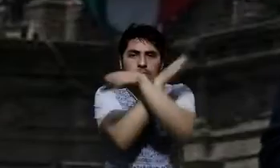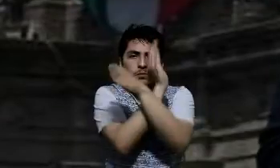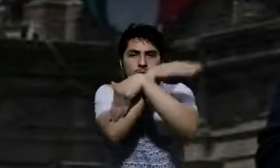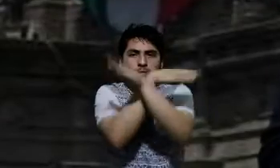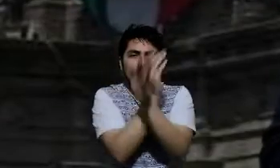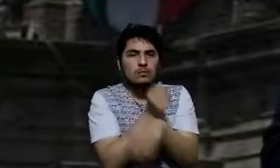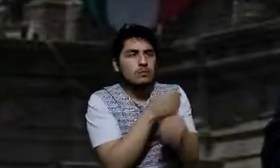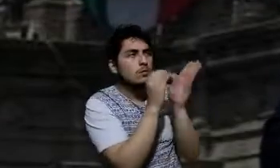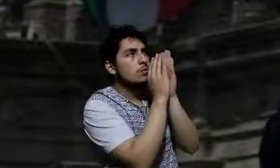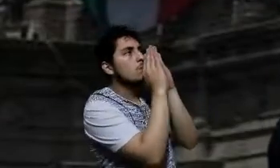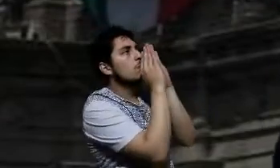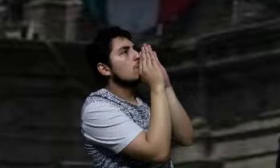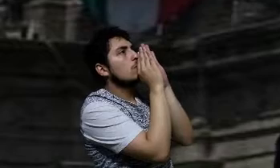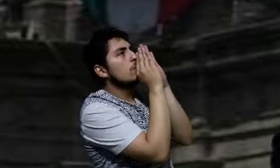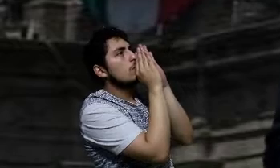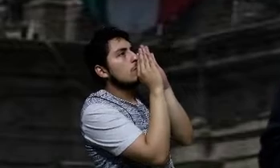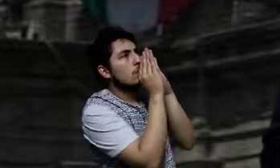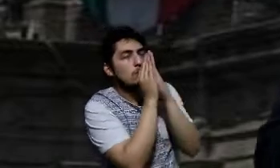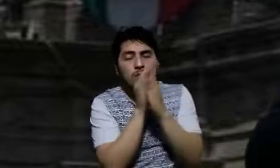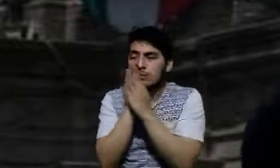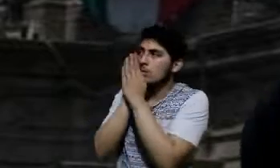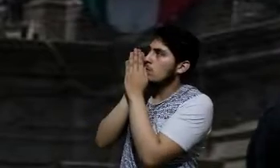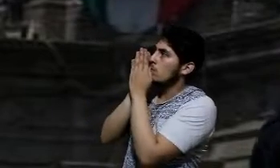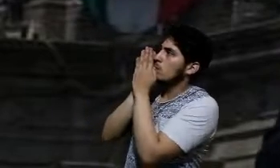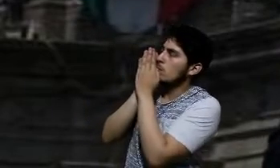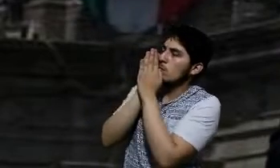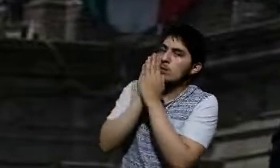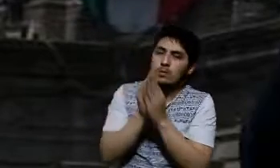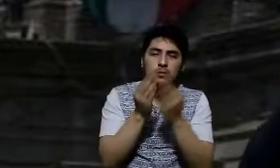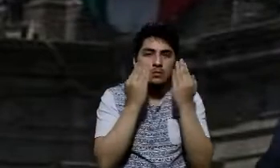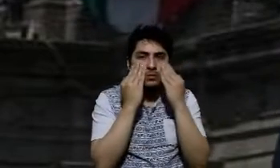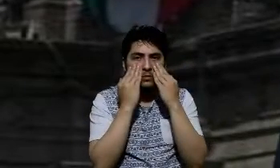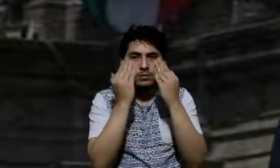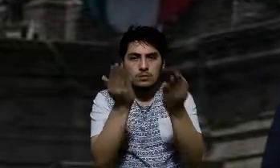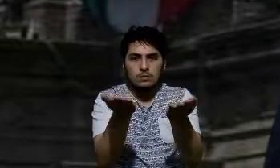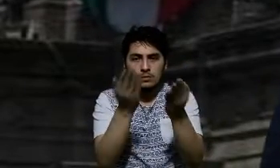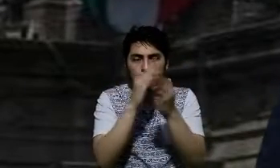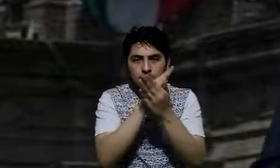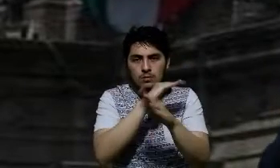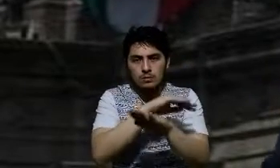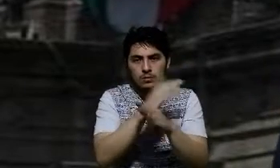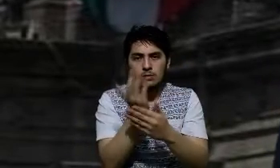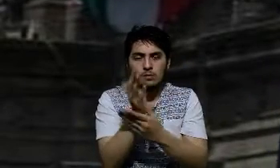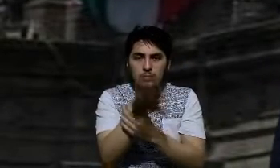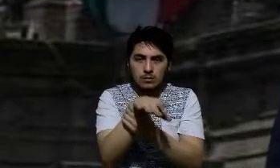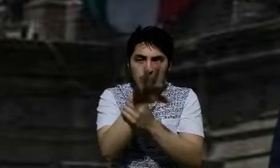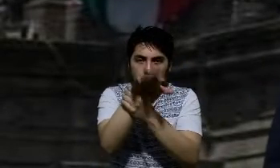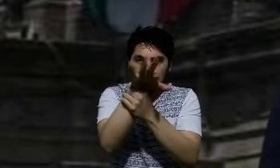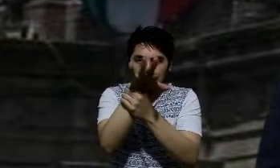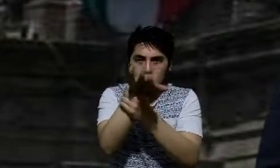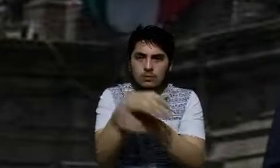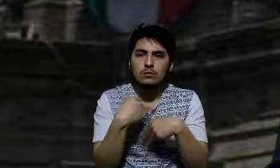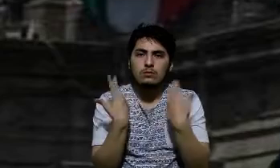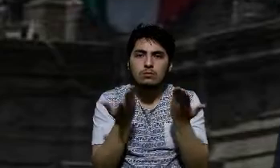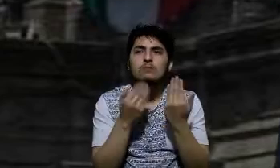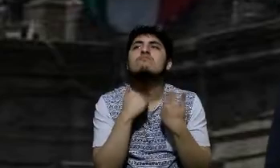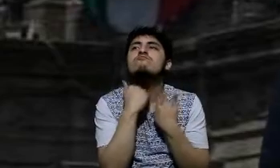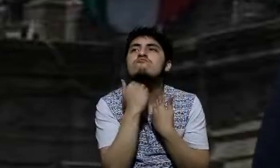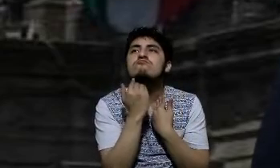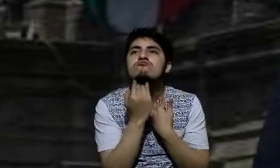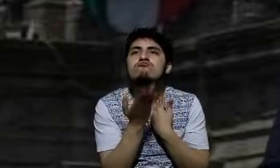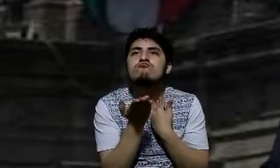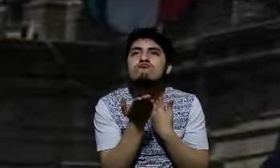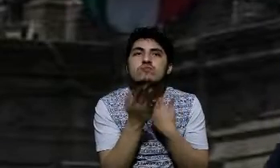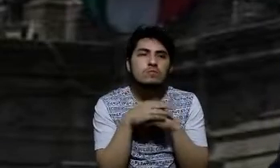México, sí, cierto. Hoy es un nuevo día para México. Hoy, señores compatriotas, mis